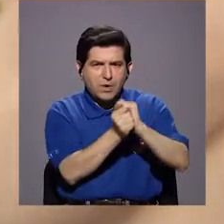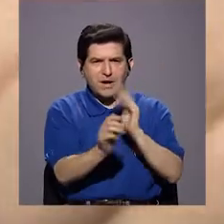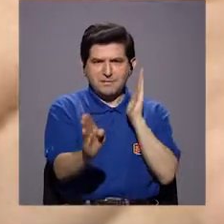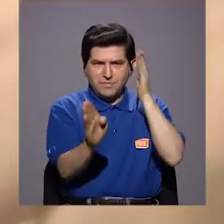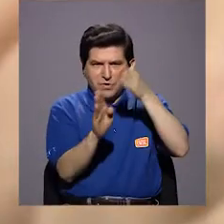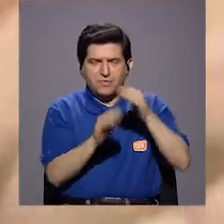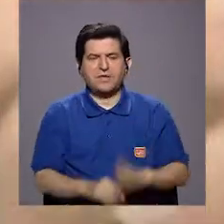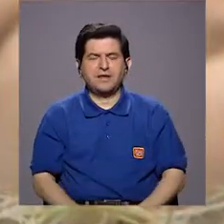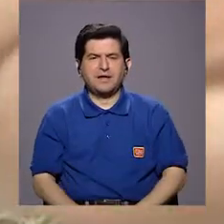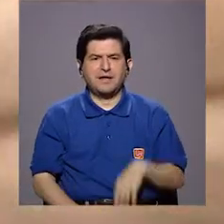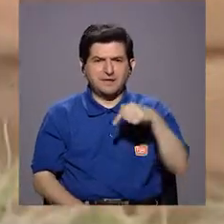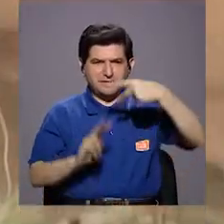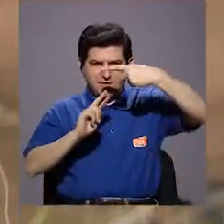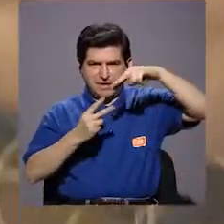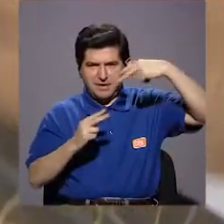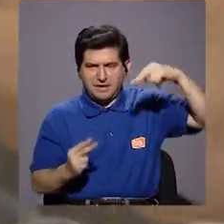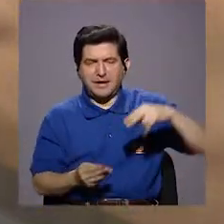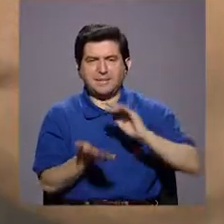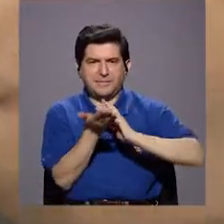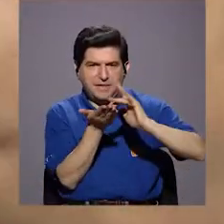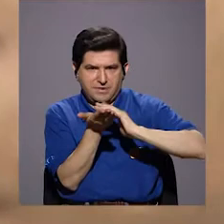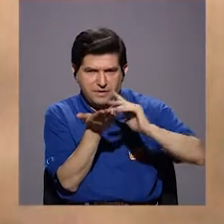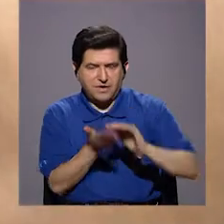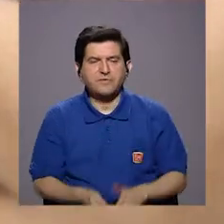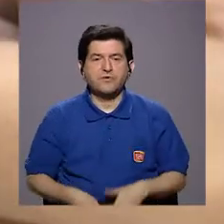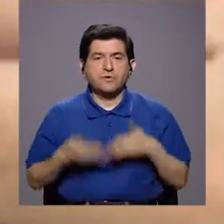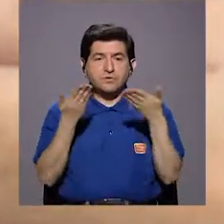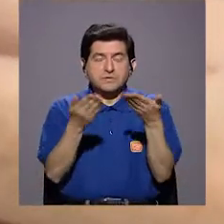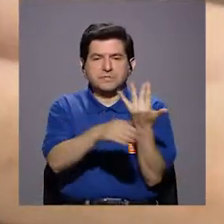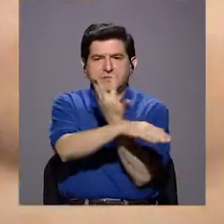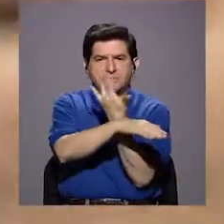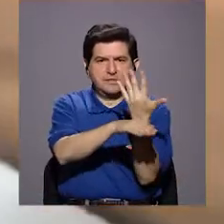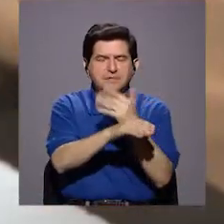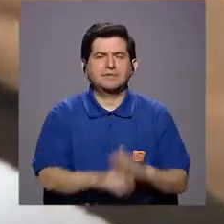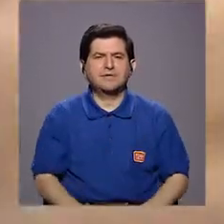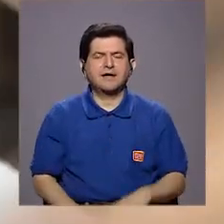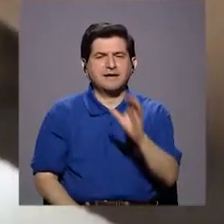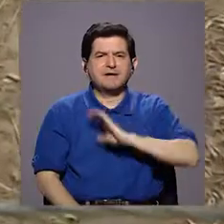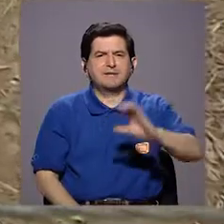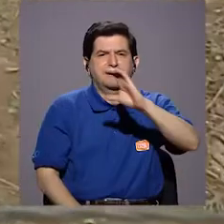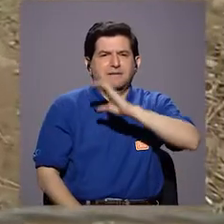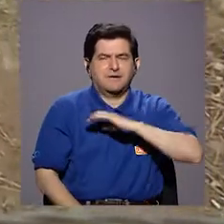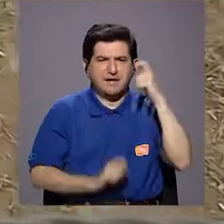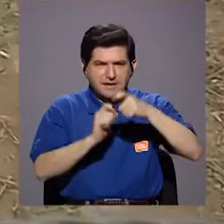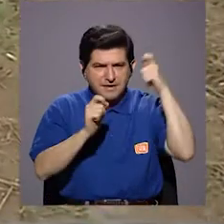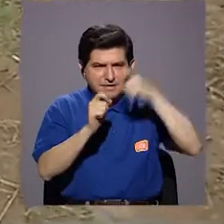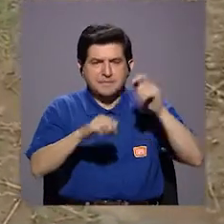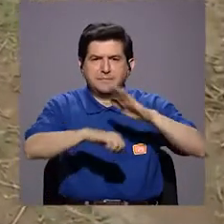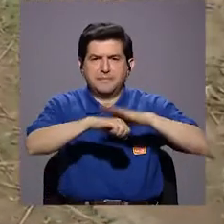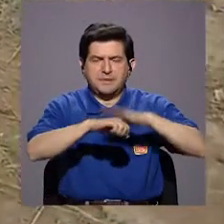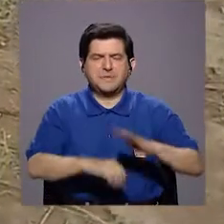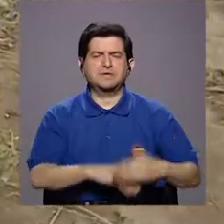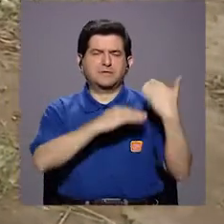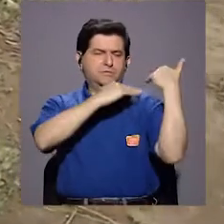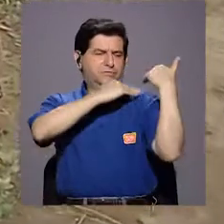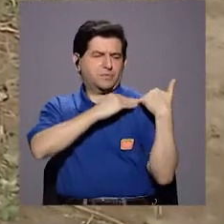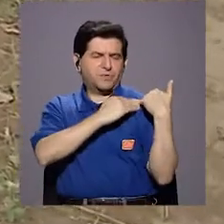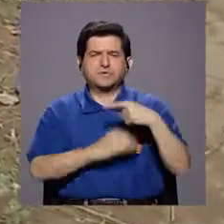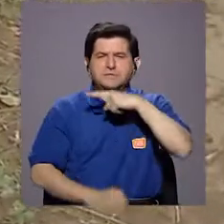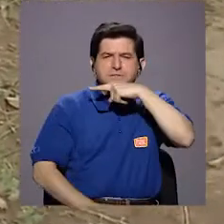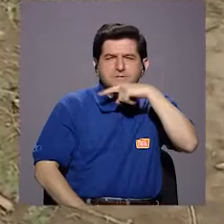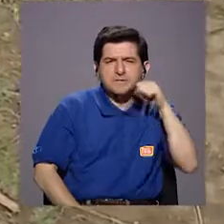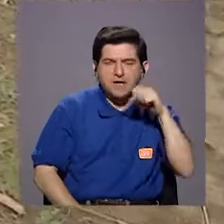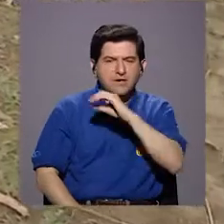directa en los genomas del adn del arroz para darle a la planta determinadas características que le permitan soportar